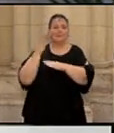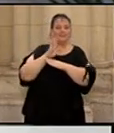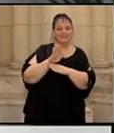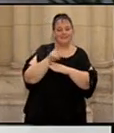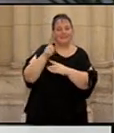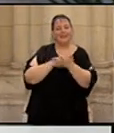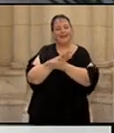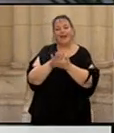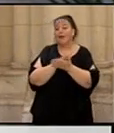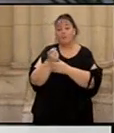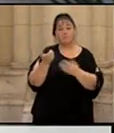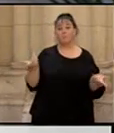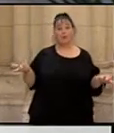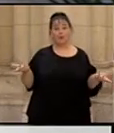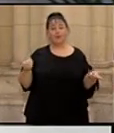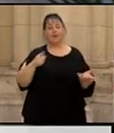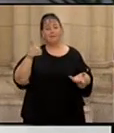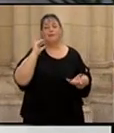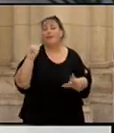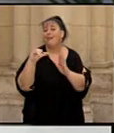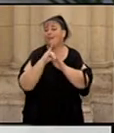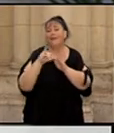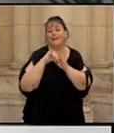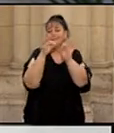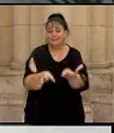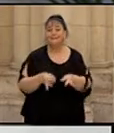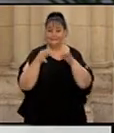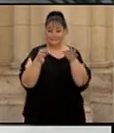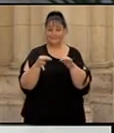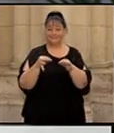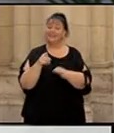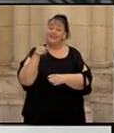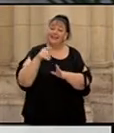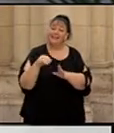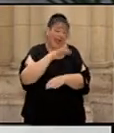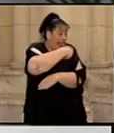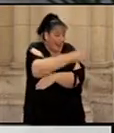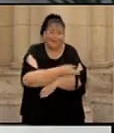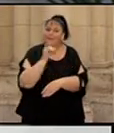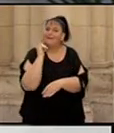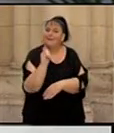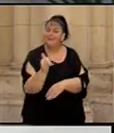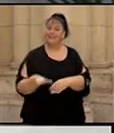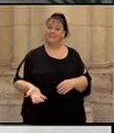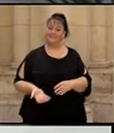Habla poco, pero está cerca. Está a tu lado.